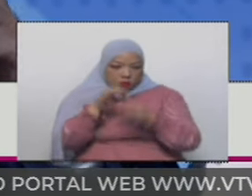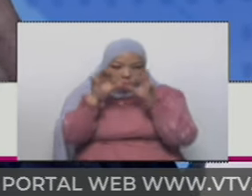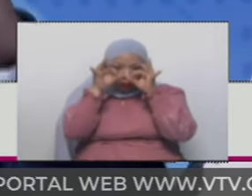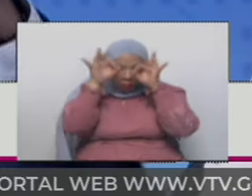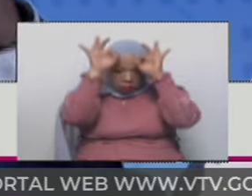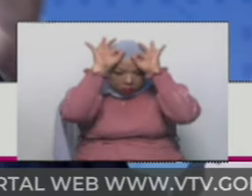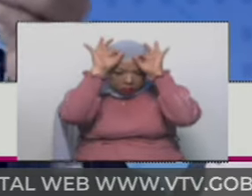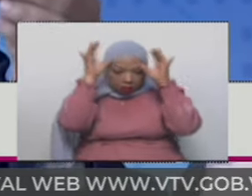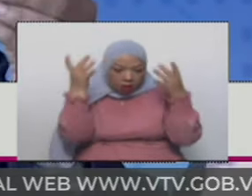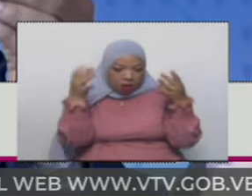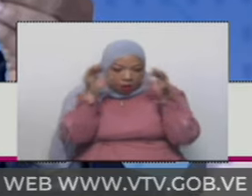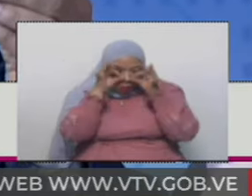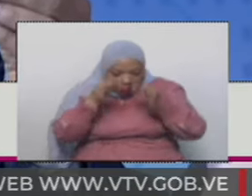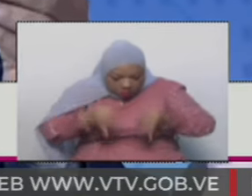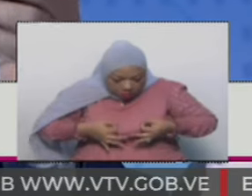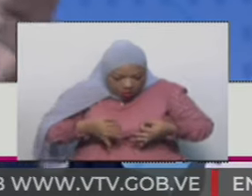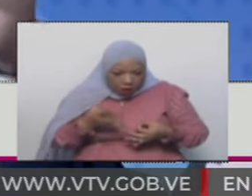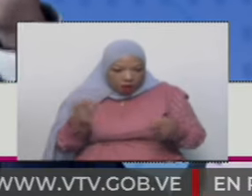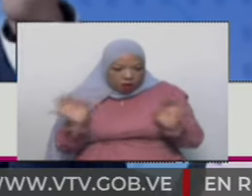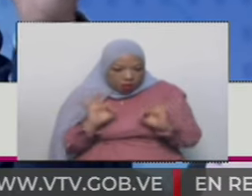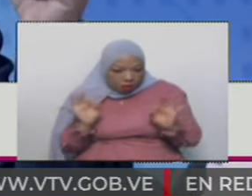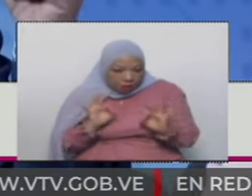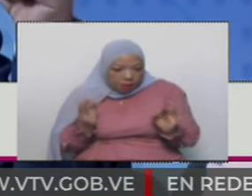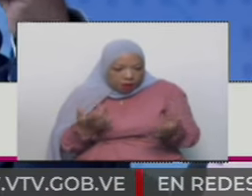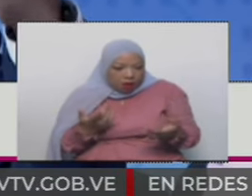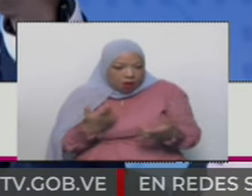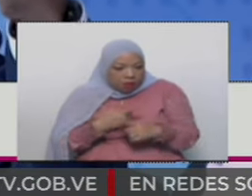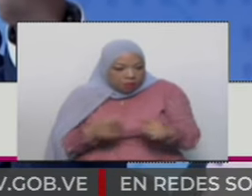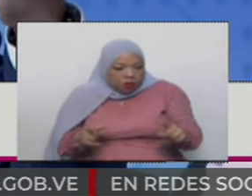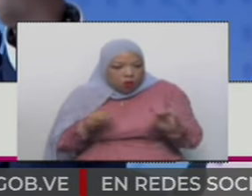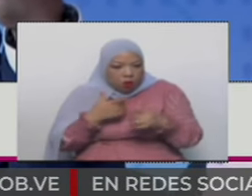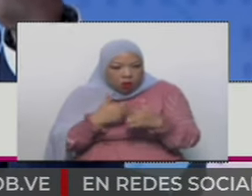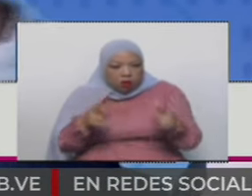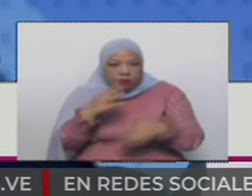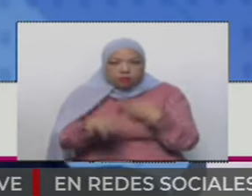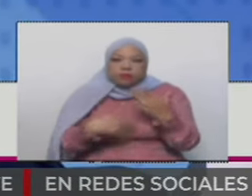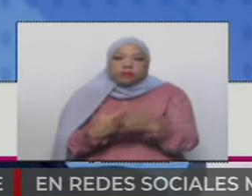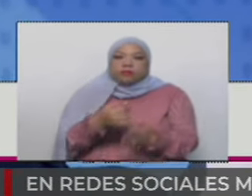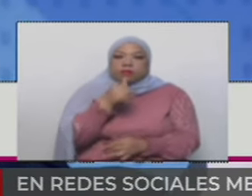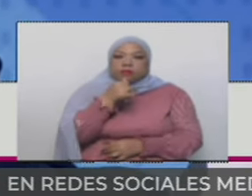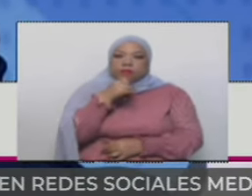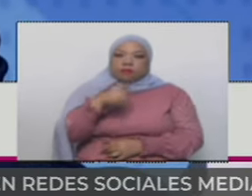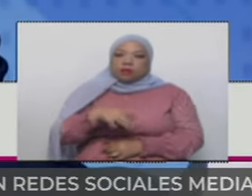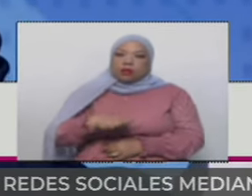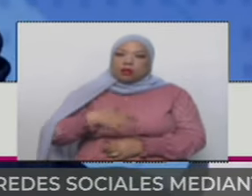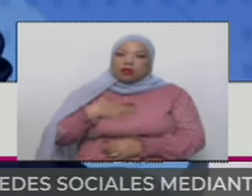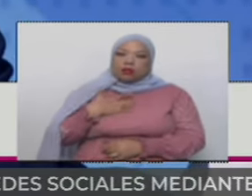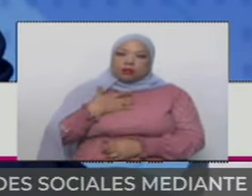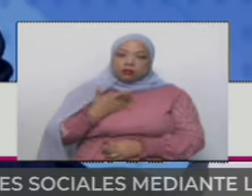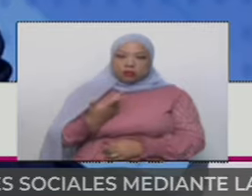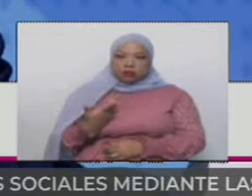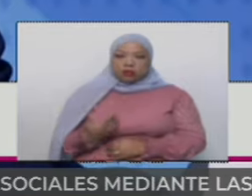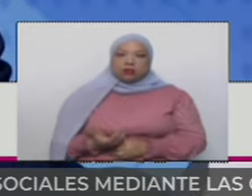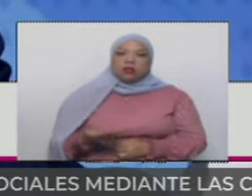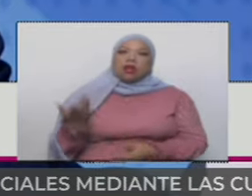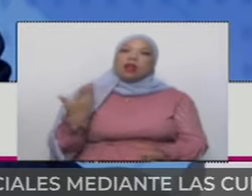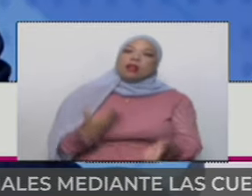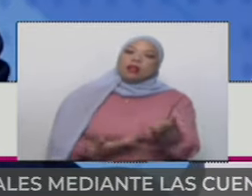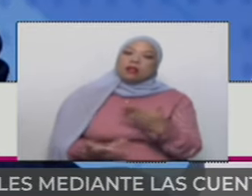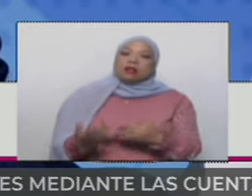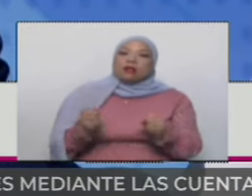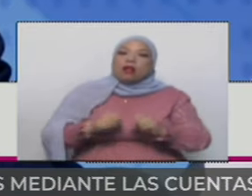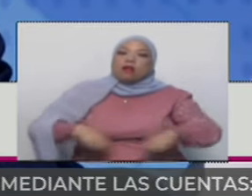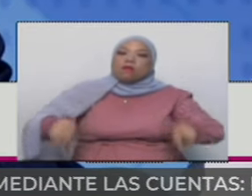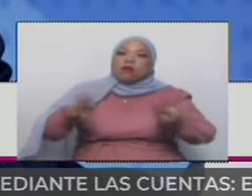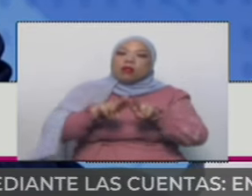el acto de la lectura es liberador, emancipador pero además permite esto que es el intercambio. Ese es el valor